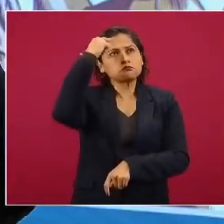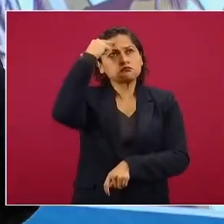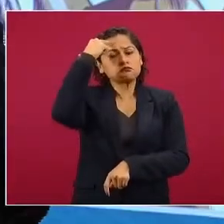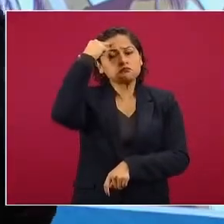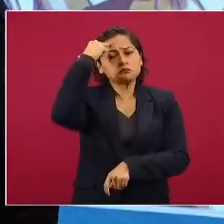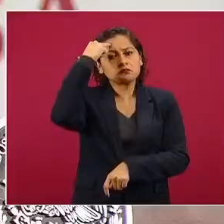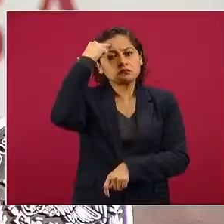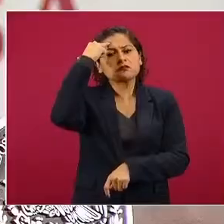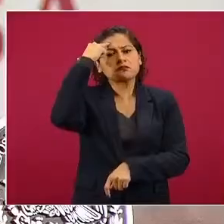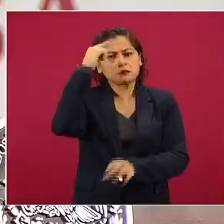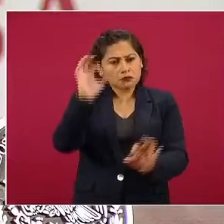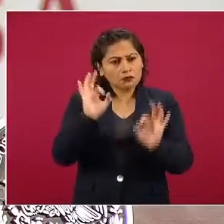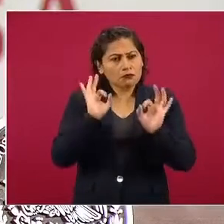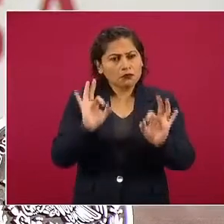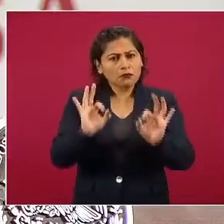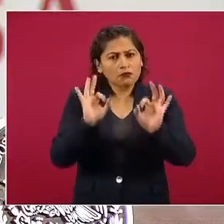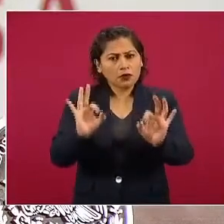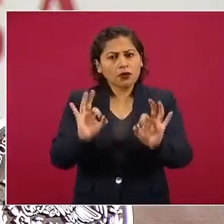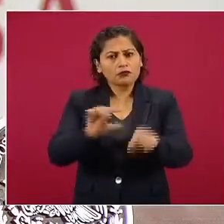uno